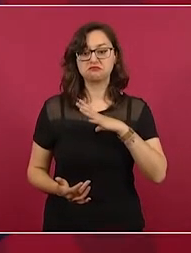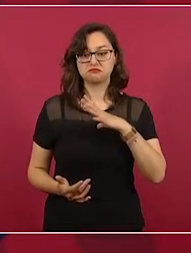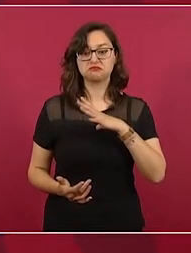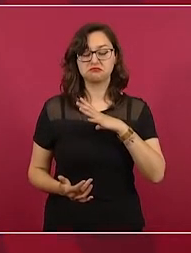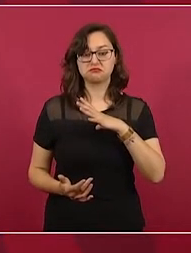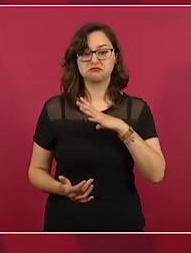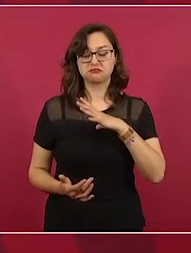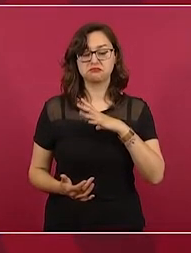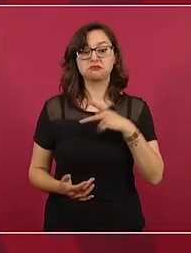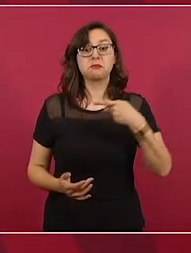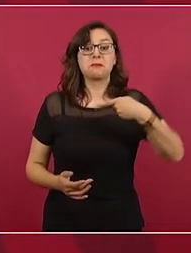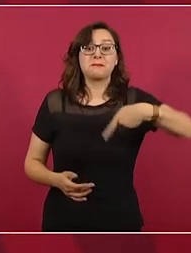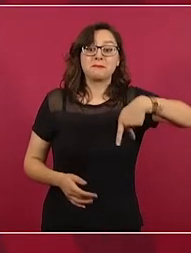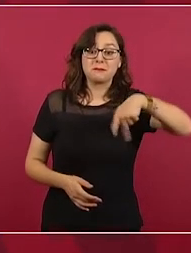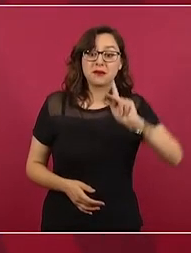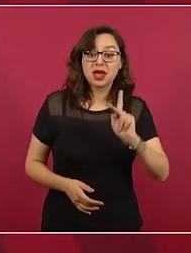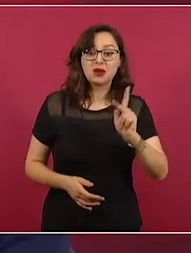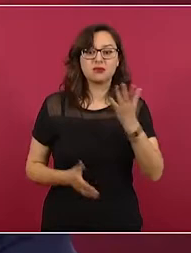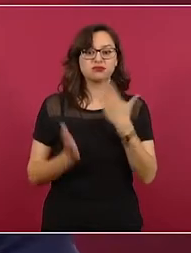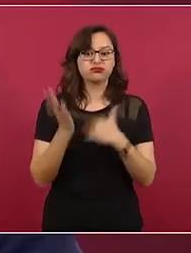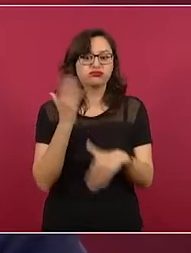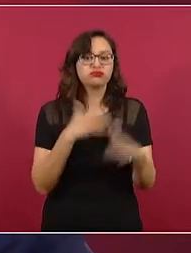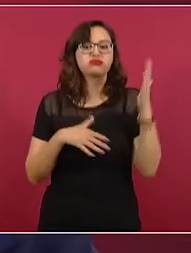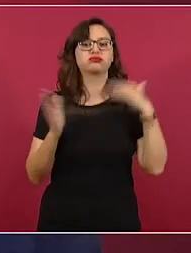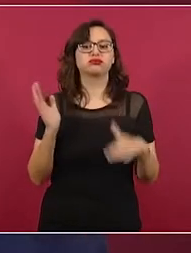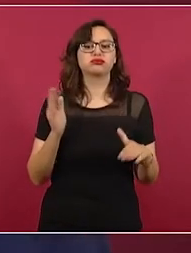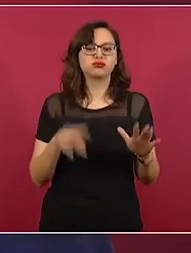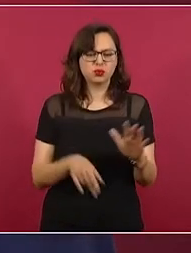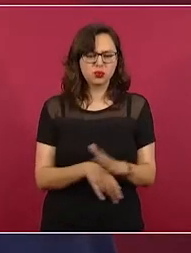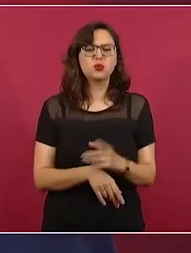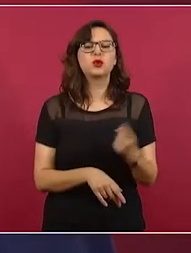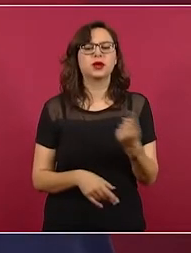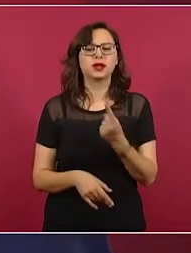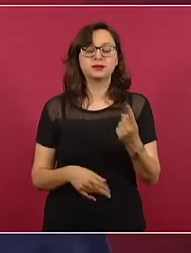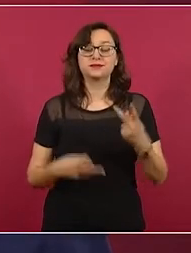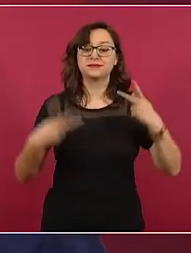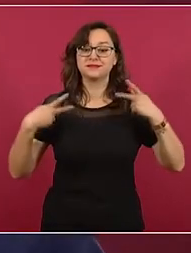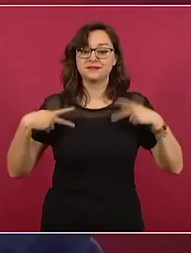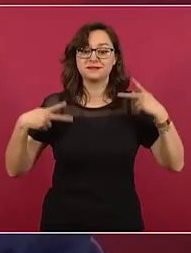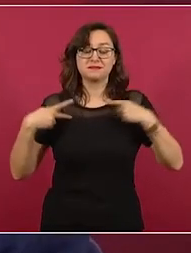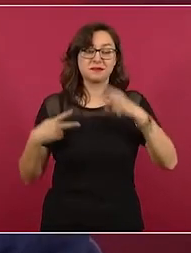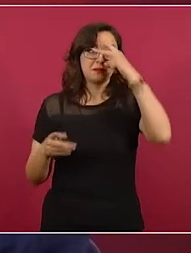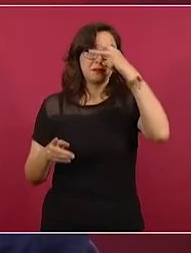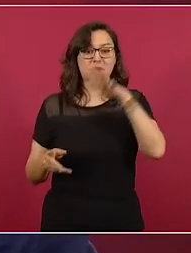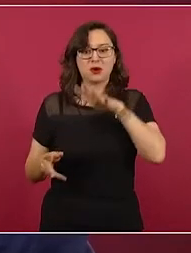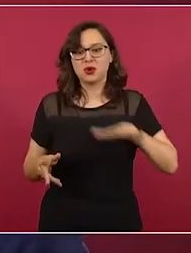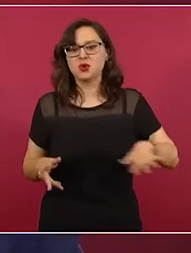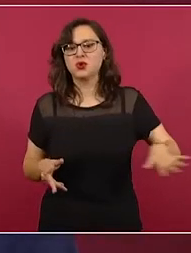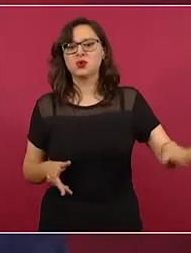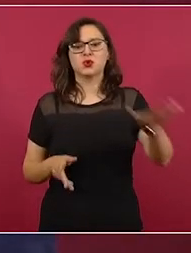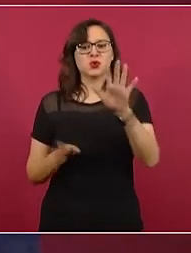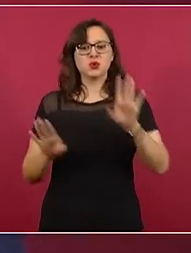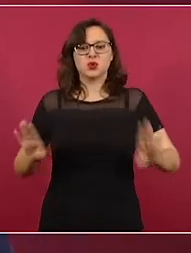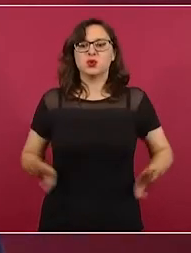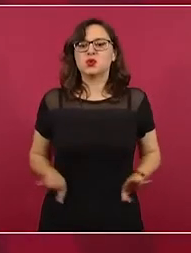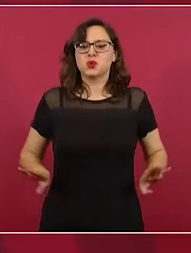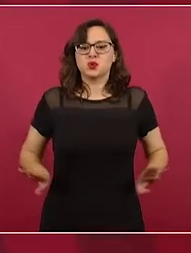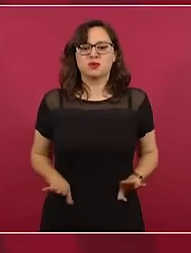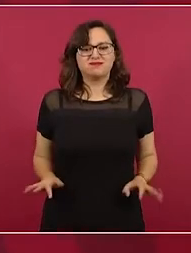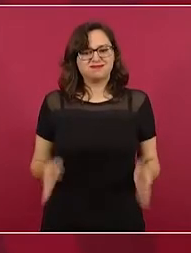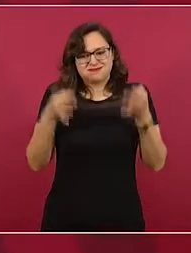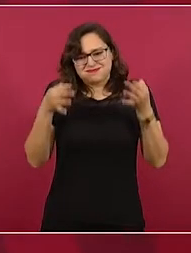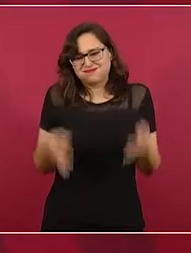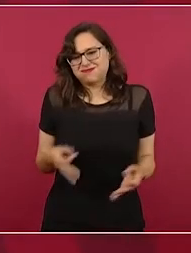por el apoyo de muchos mexicanos que se cuidaron, que cuidaron a